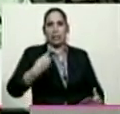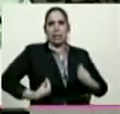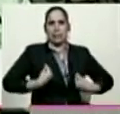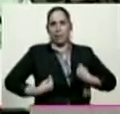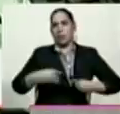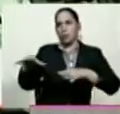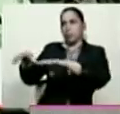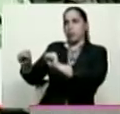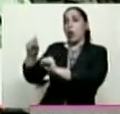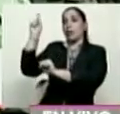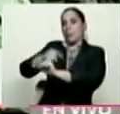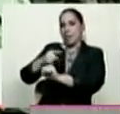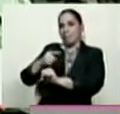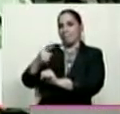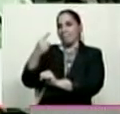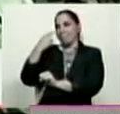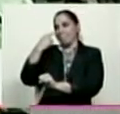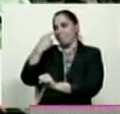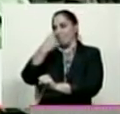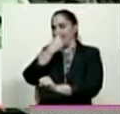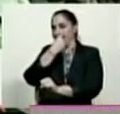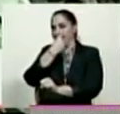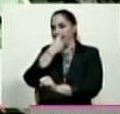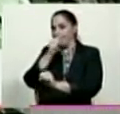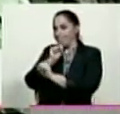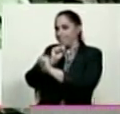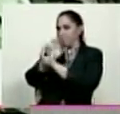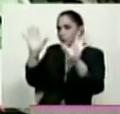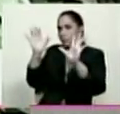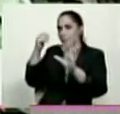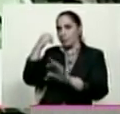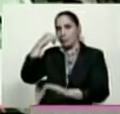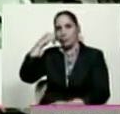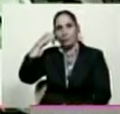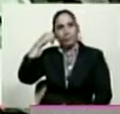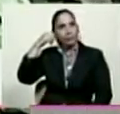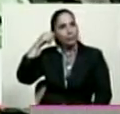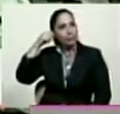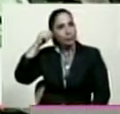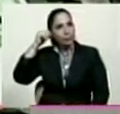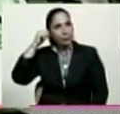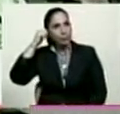imperialismo también es obvio. Es obvio.